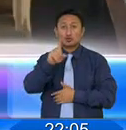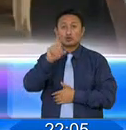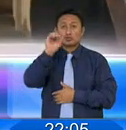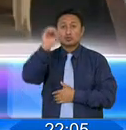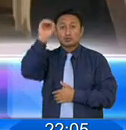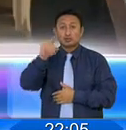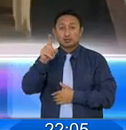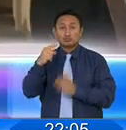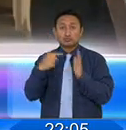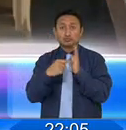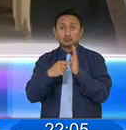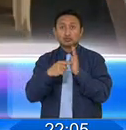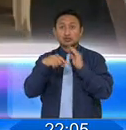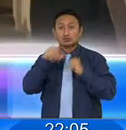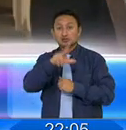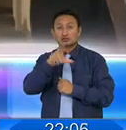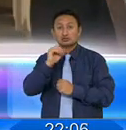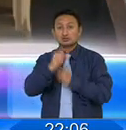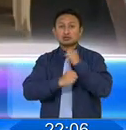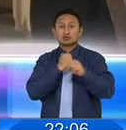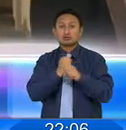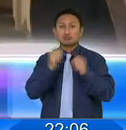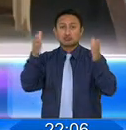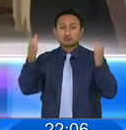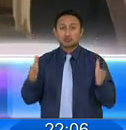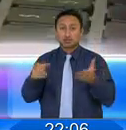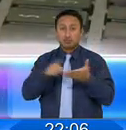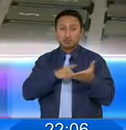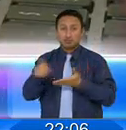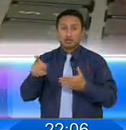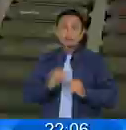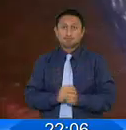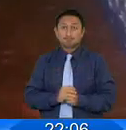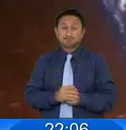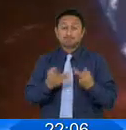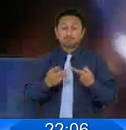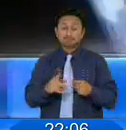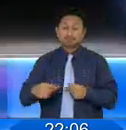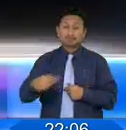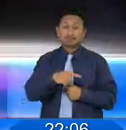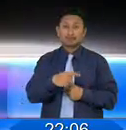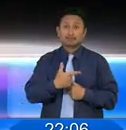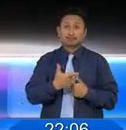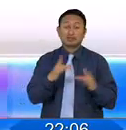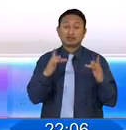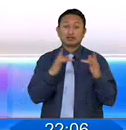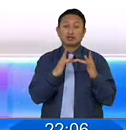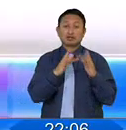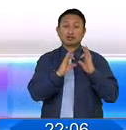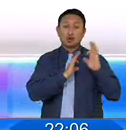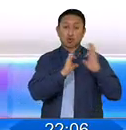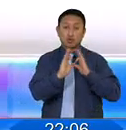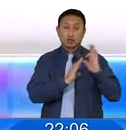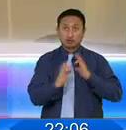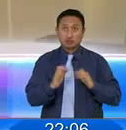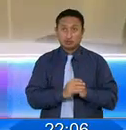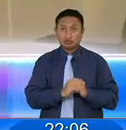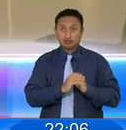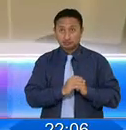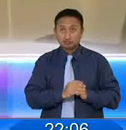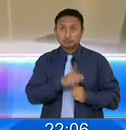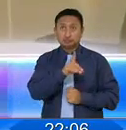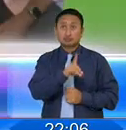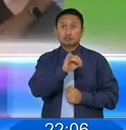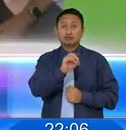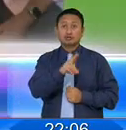de interés y hasta 30 años plazo. Así también, en materia de conectividad y telecomunicaciones, Viana